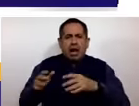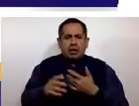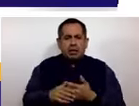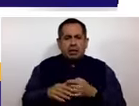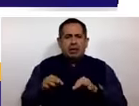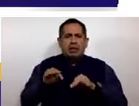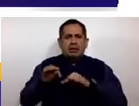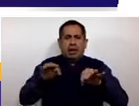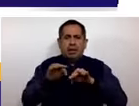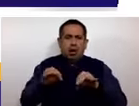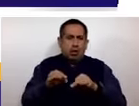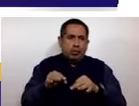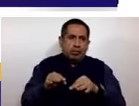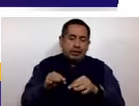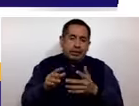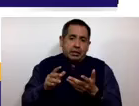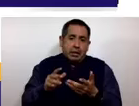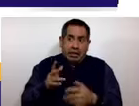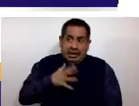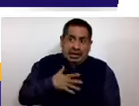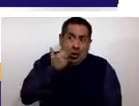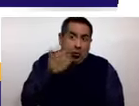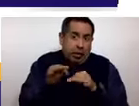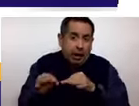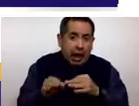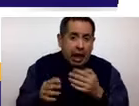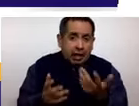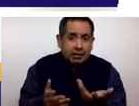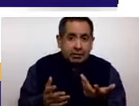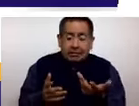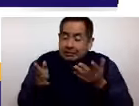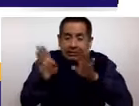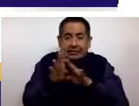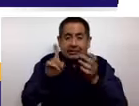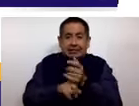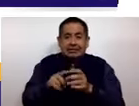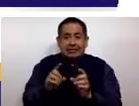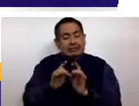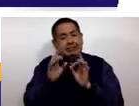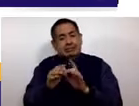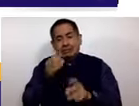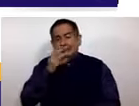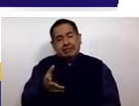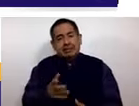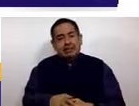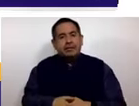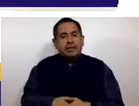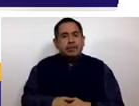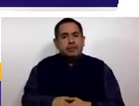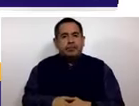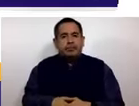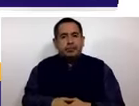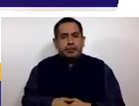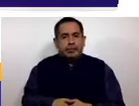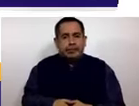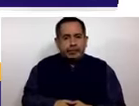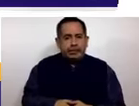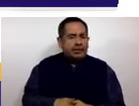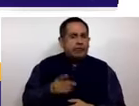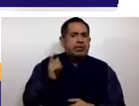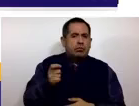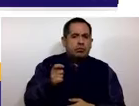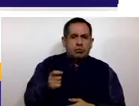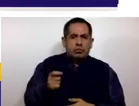porque queremos trabajar. Y pones una anécdota muy simpática. Entonces, todos